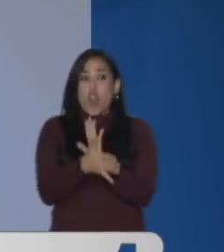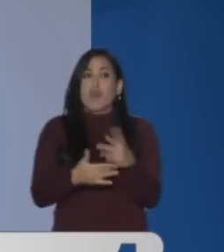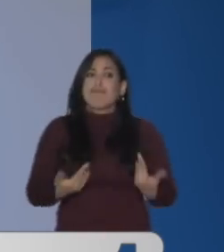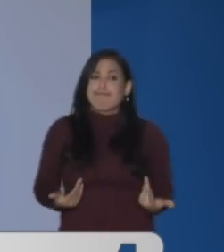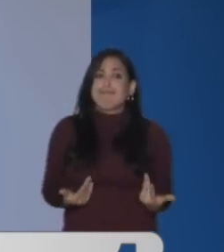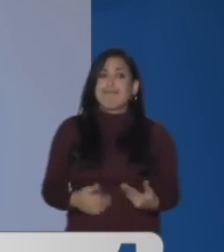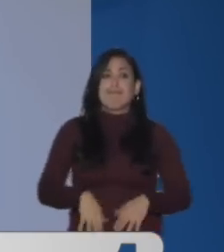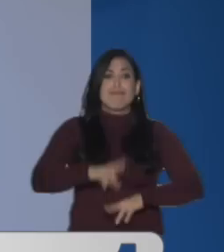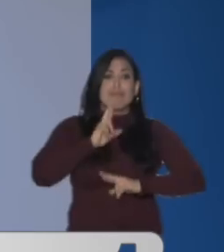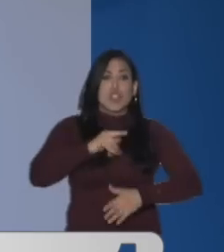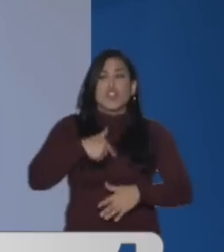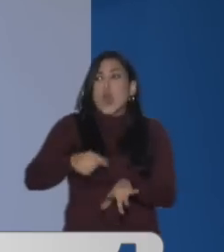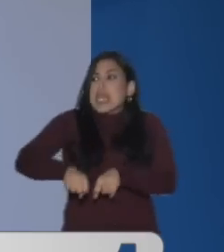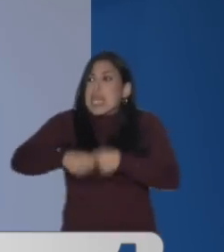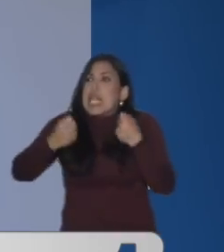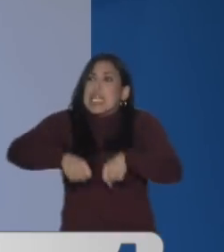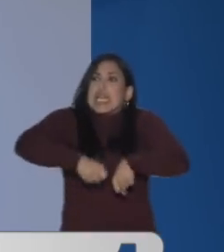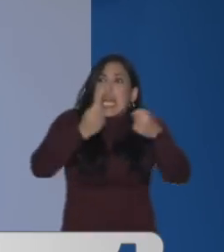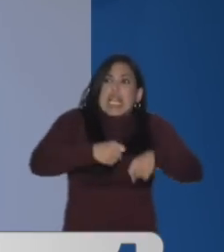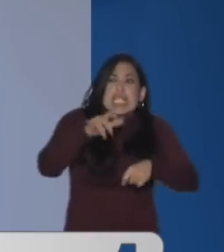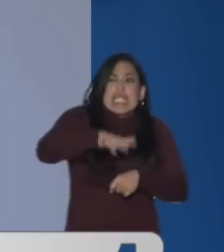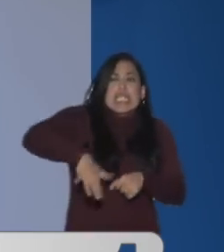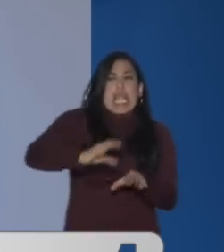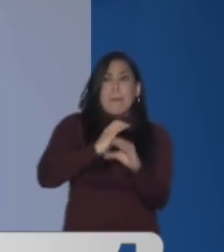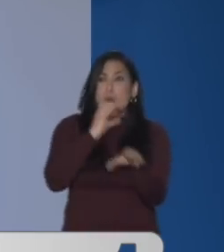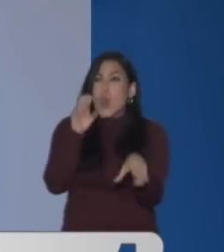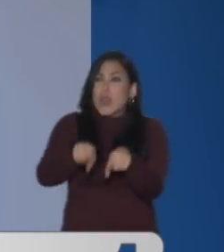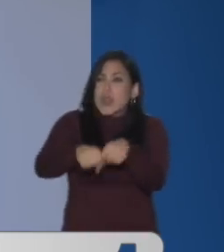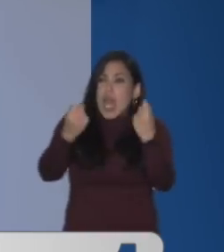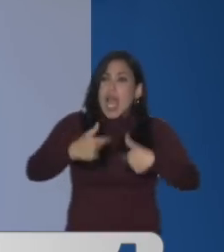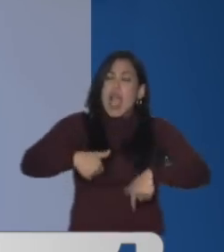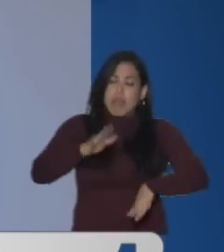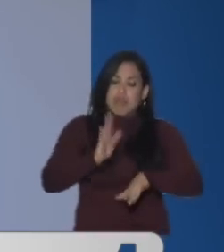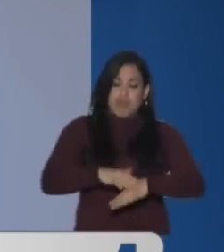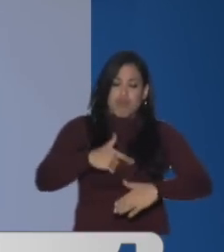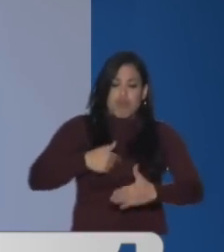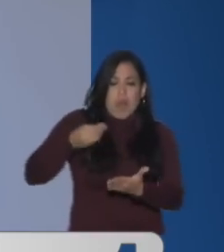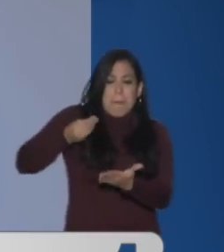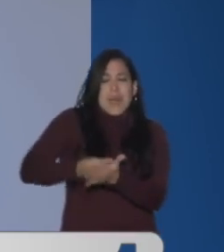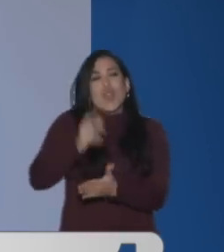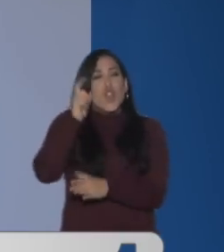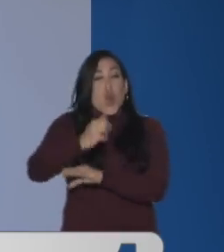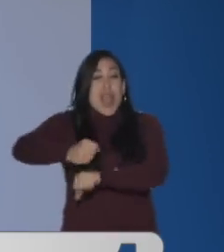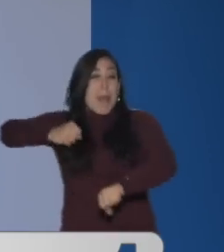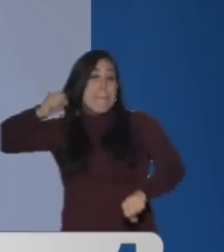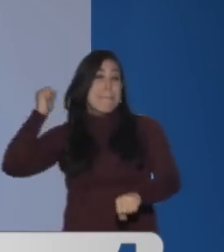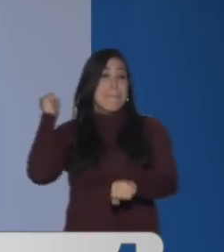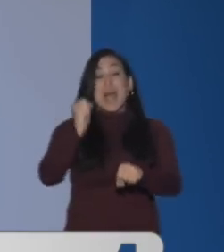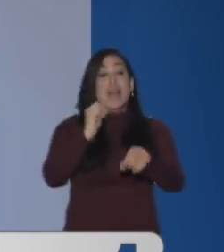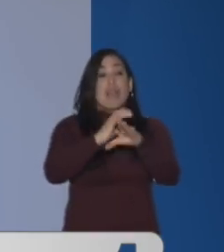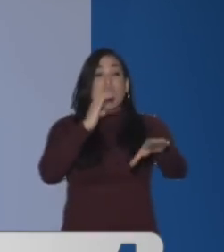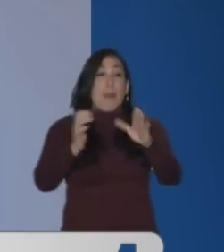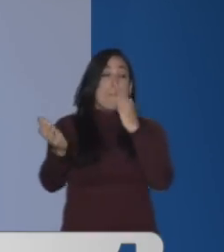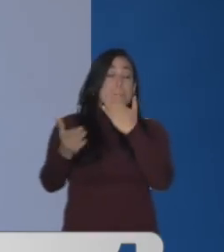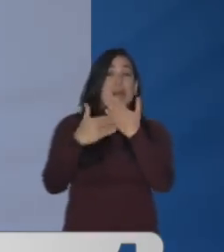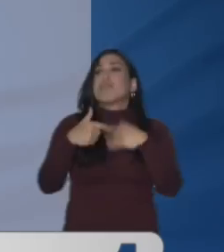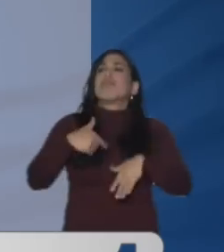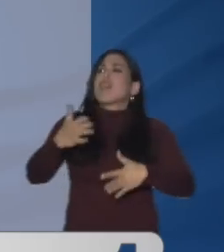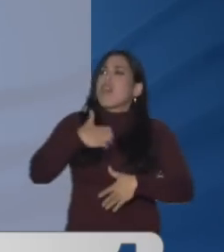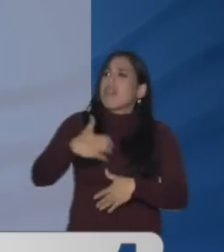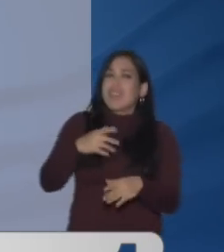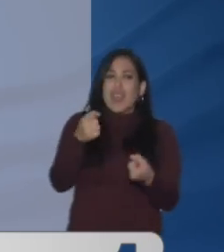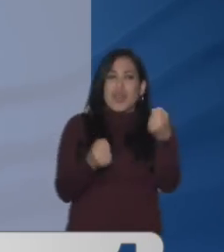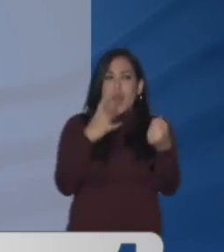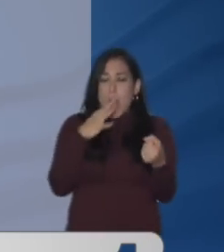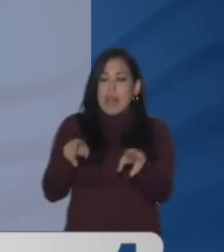que responderá por los daños causados al sistema vivo en el momento en que lanzó un objeto contundente contra el bus luego del reclamo que